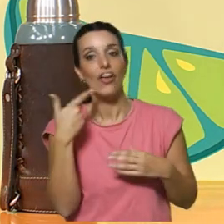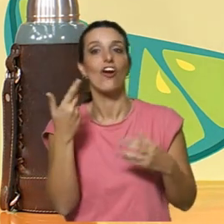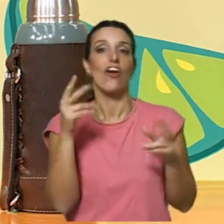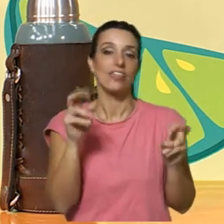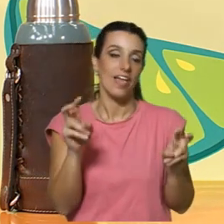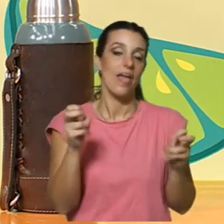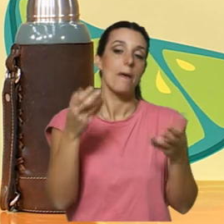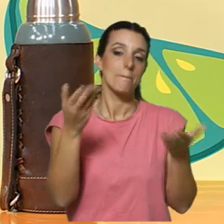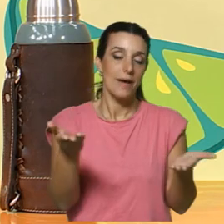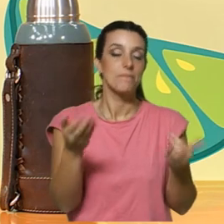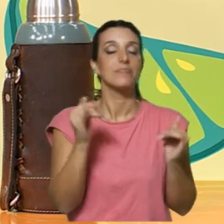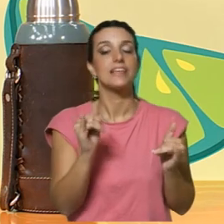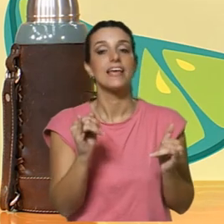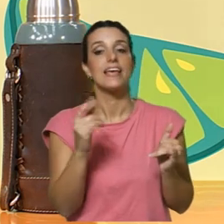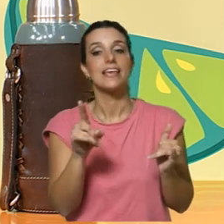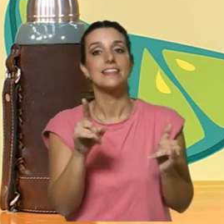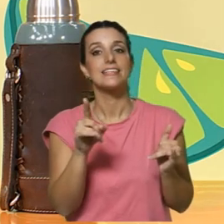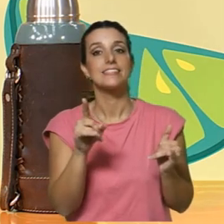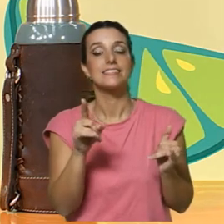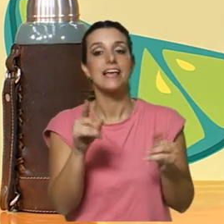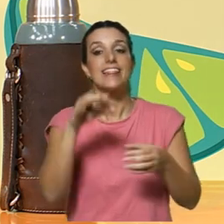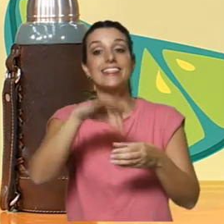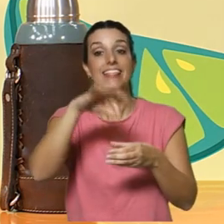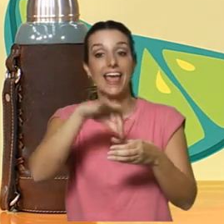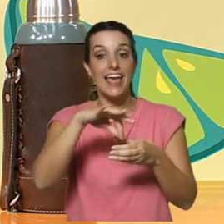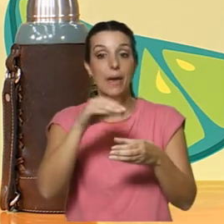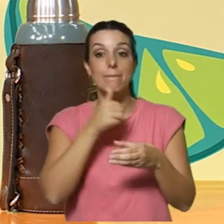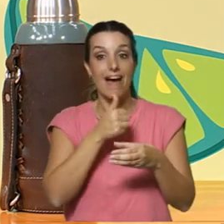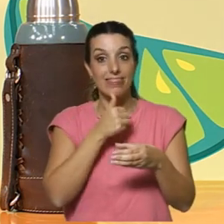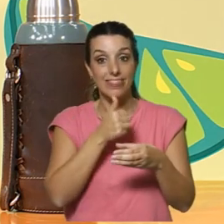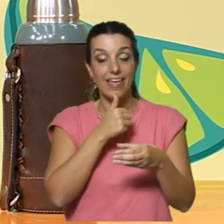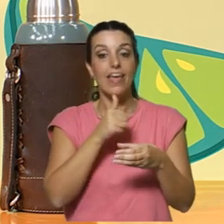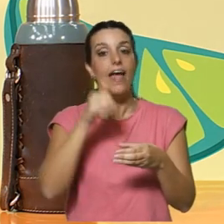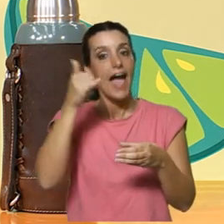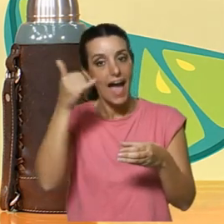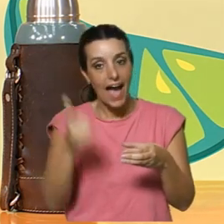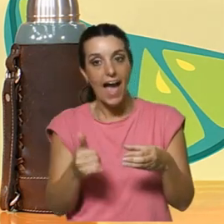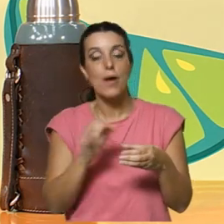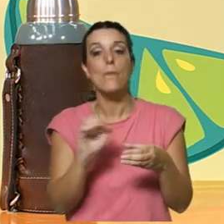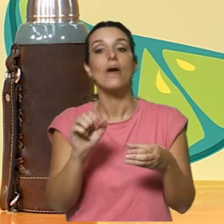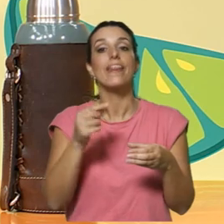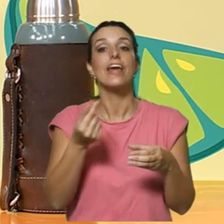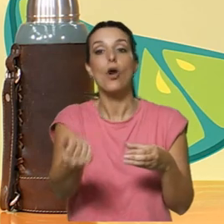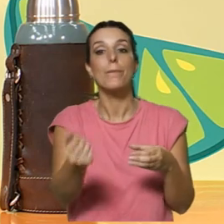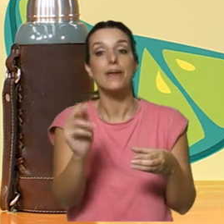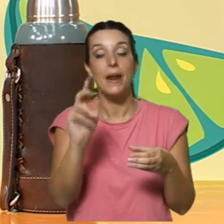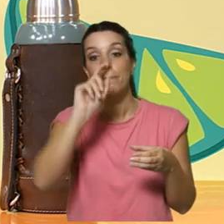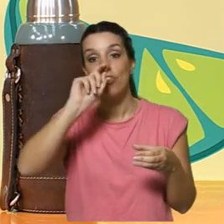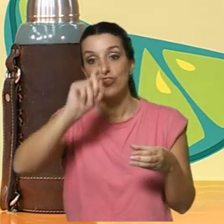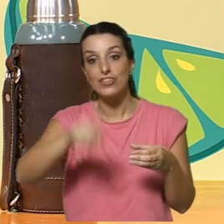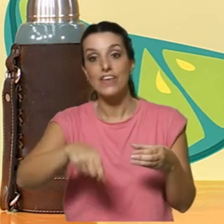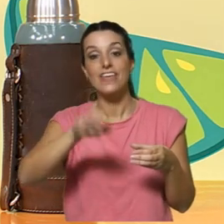mate de Carmelo. ¿Sí? Se toma mucho y se consigue, y acá puede ser, que también lo puedas conseguir acá, porque así se consigue,